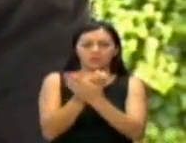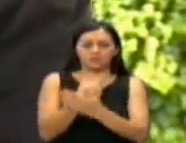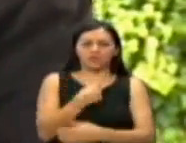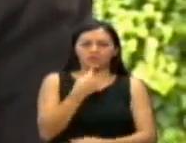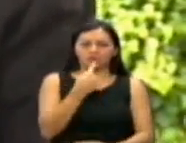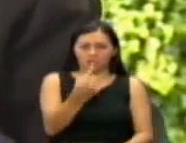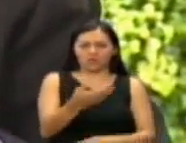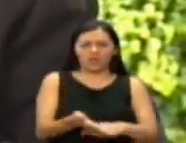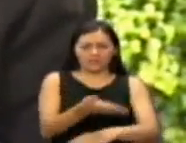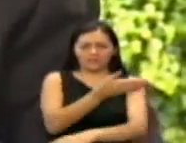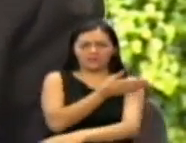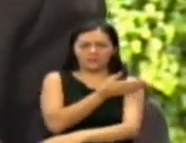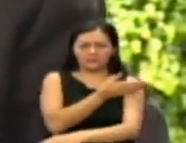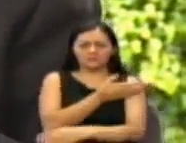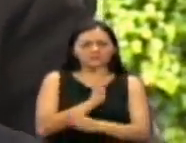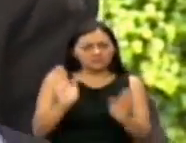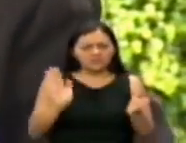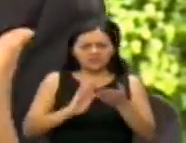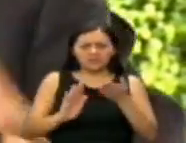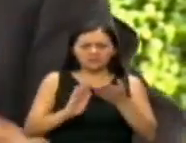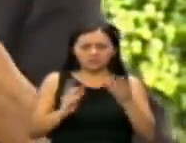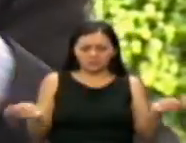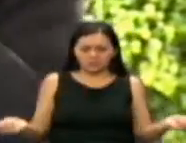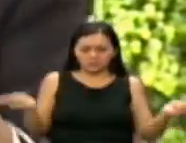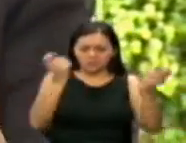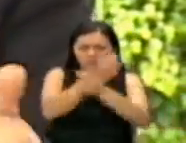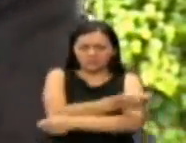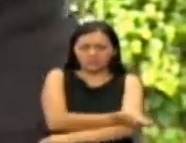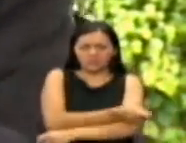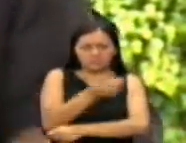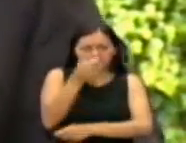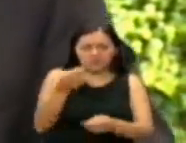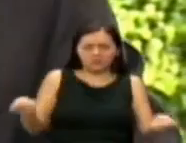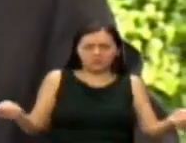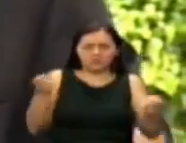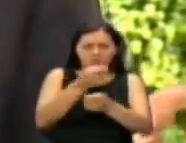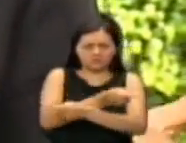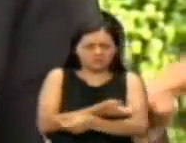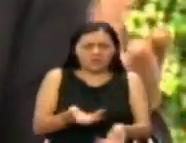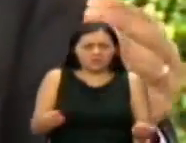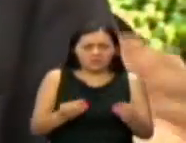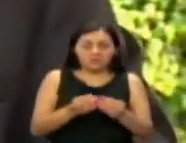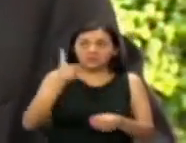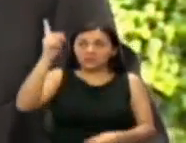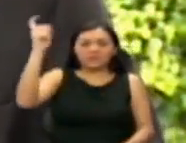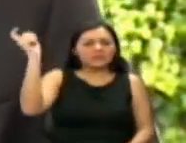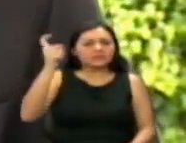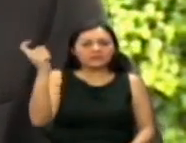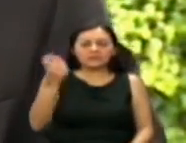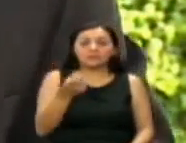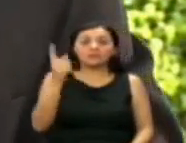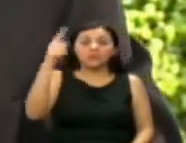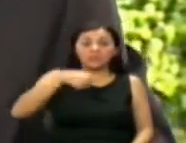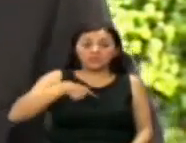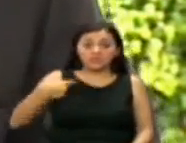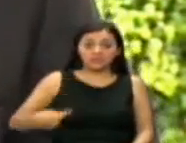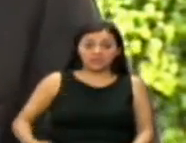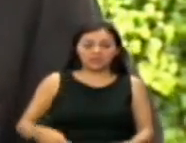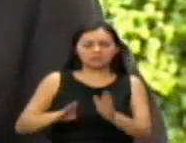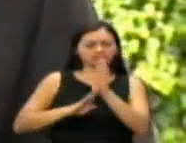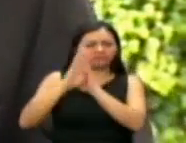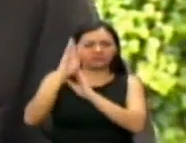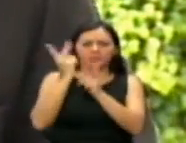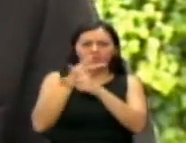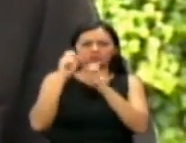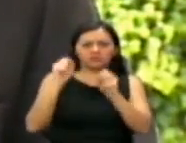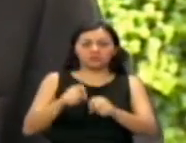que sataniza lo obvio, lo que hay que hacer, lo que es bueno, y lo pone como malo. ¿Cuál es el talón de Aquiles de China? La falta de energía,